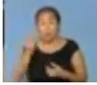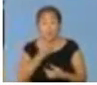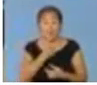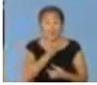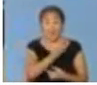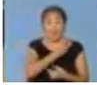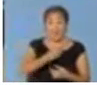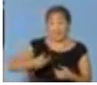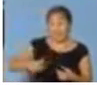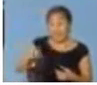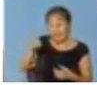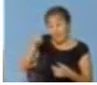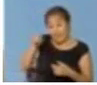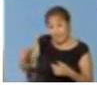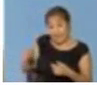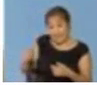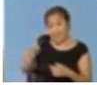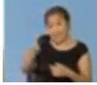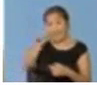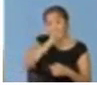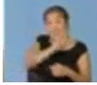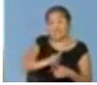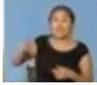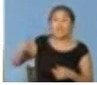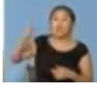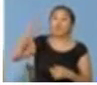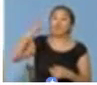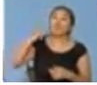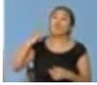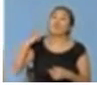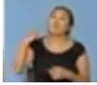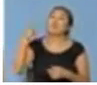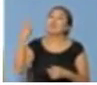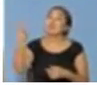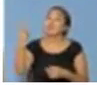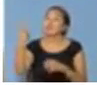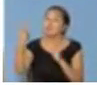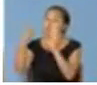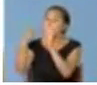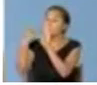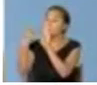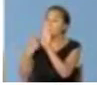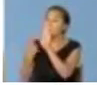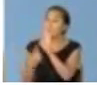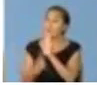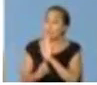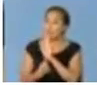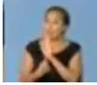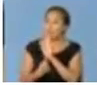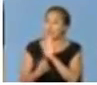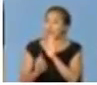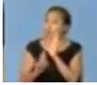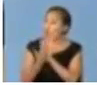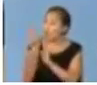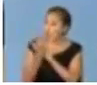DNU de 192 artículos, de todas maneras, no pierde la sustancia.